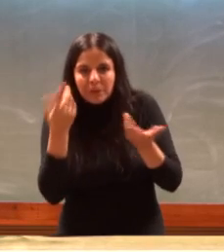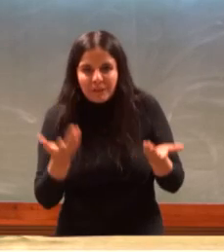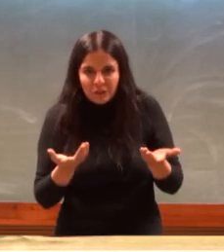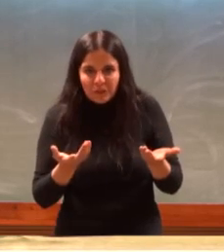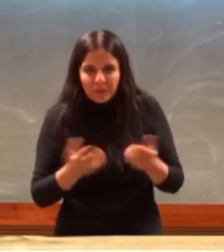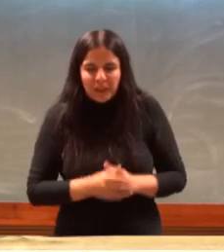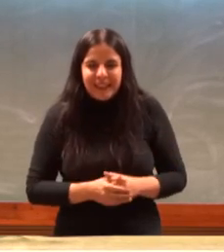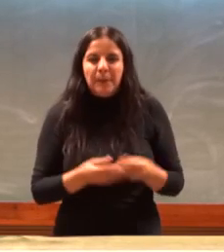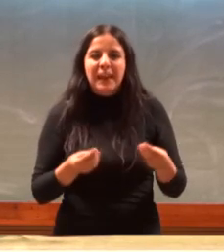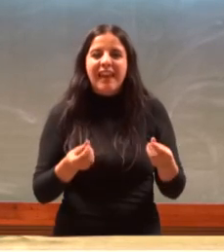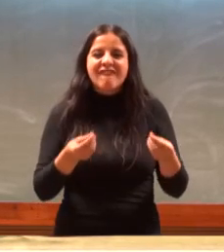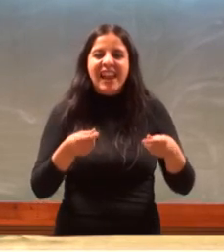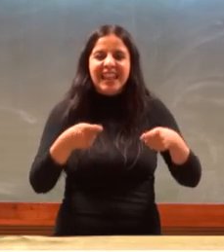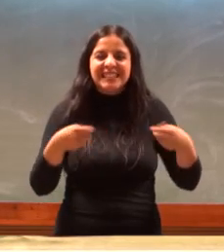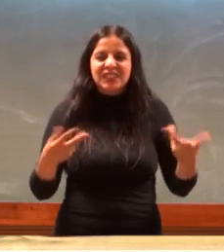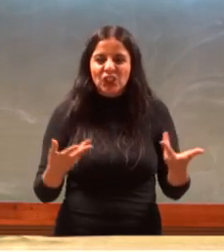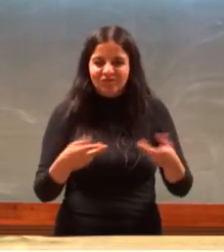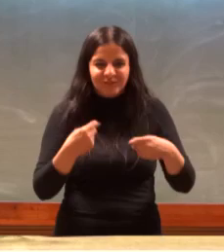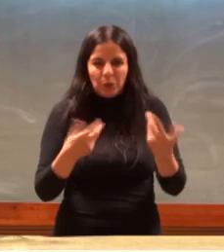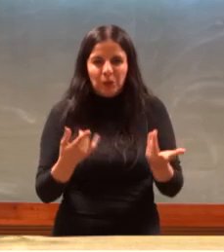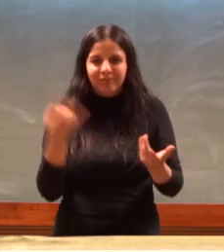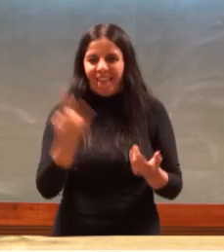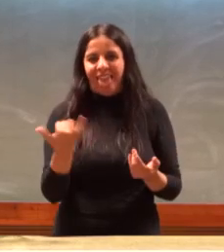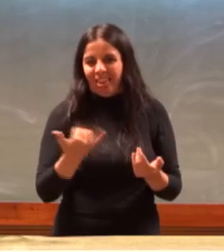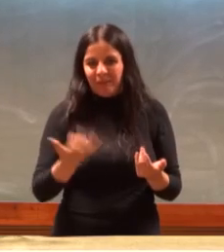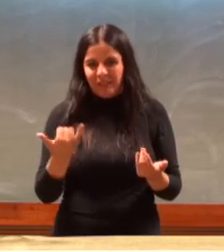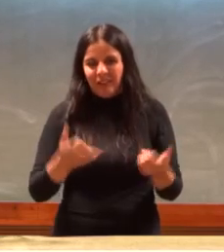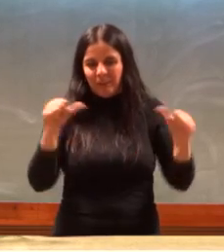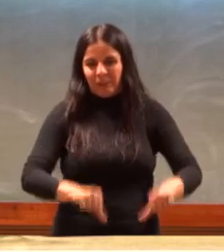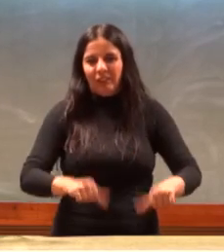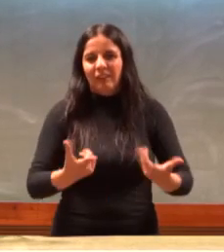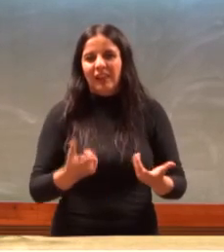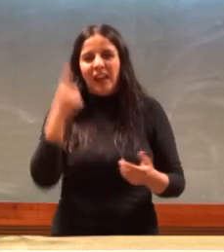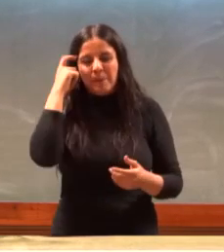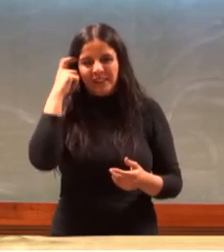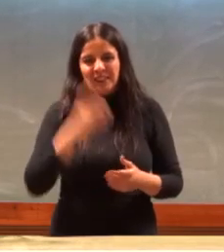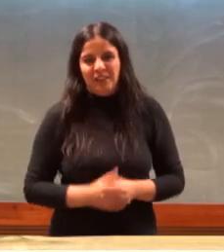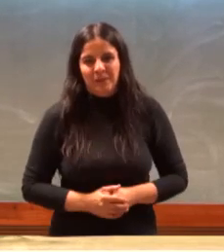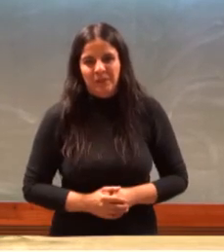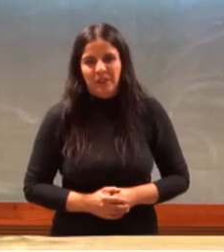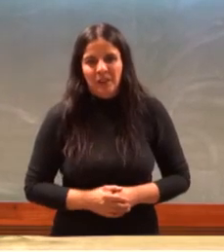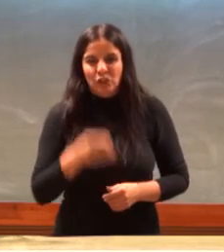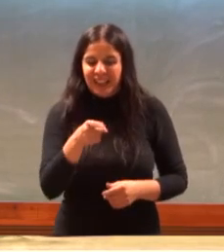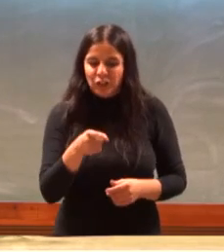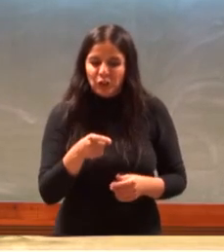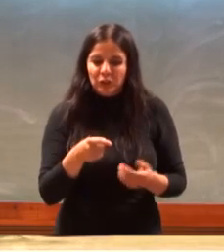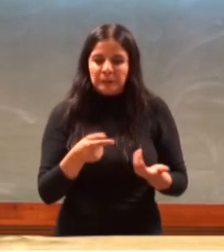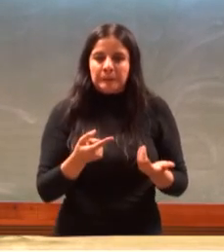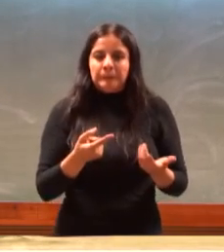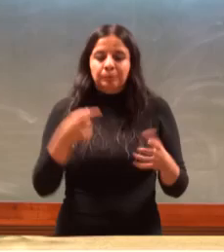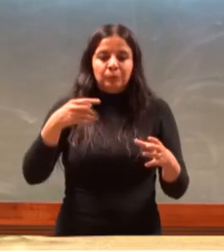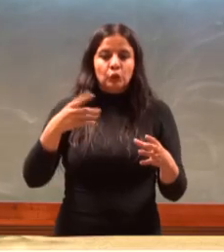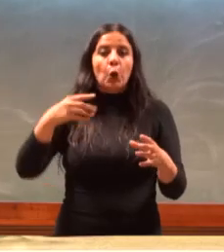un la mercantilización digamos de de estos procesos como eh estos circuitos se generan en torno a